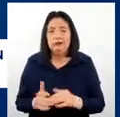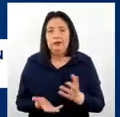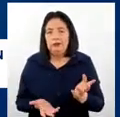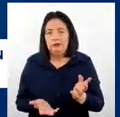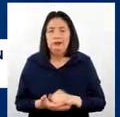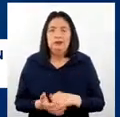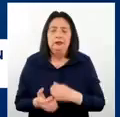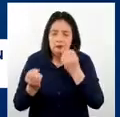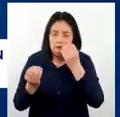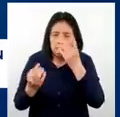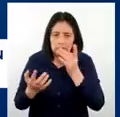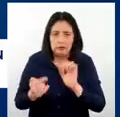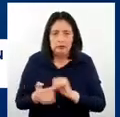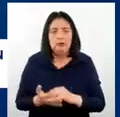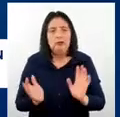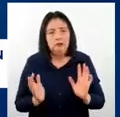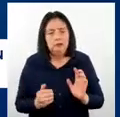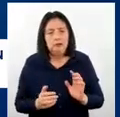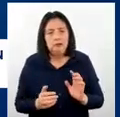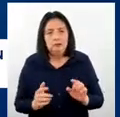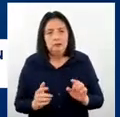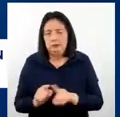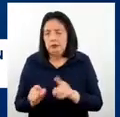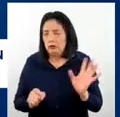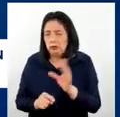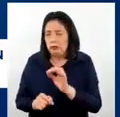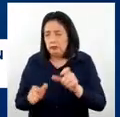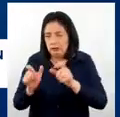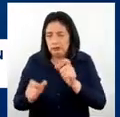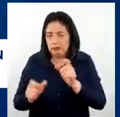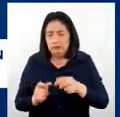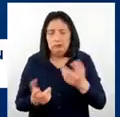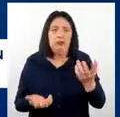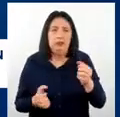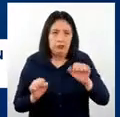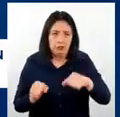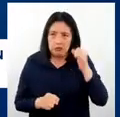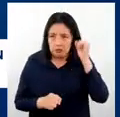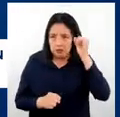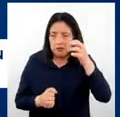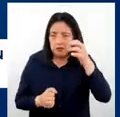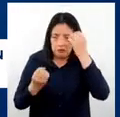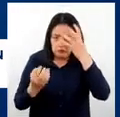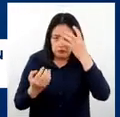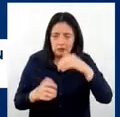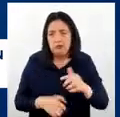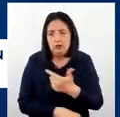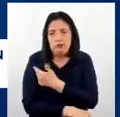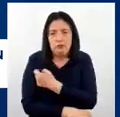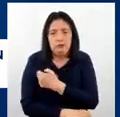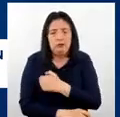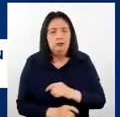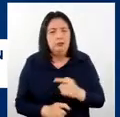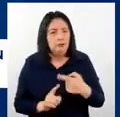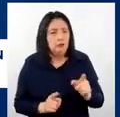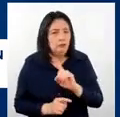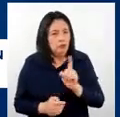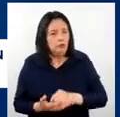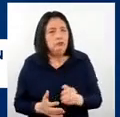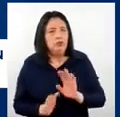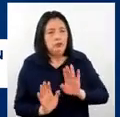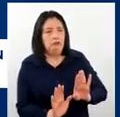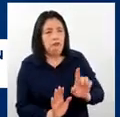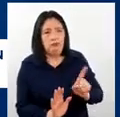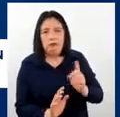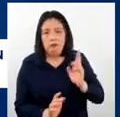y de la información a la cual también tiene derecho toda persona para recibir información adecuada sobre la vacunación, ¿no? Pero ahí no se puede restringir, más aún,